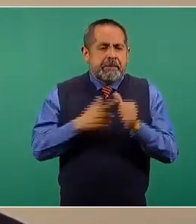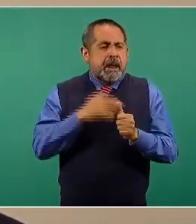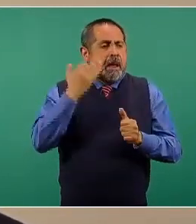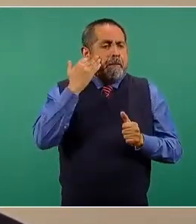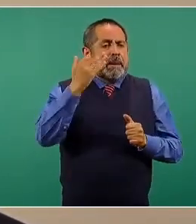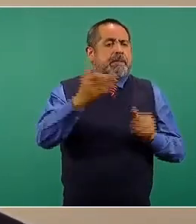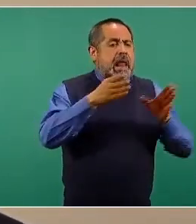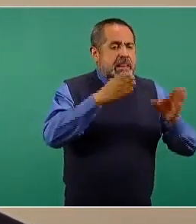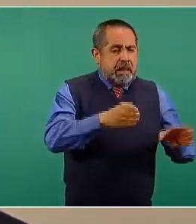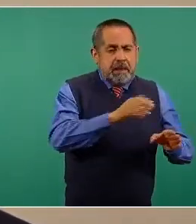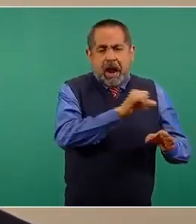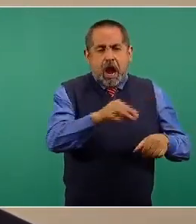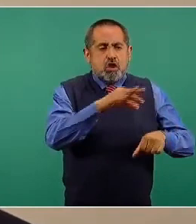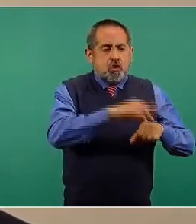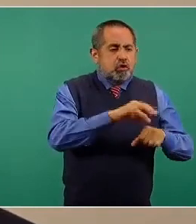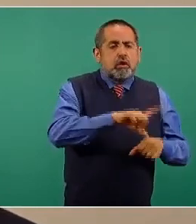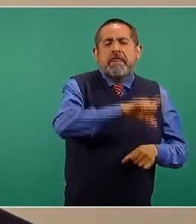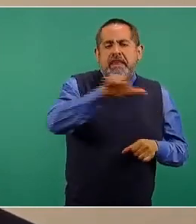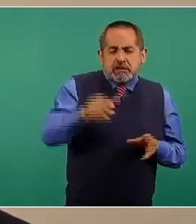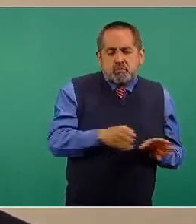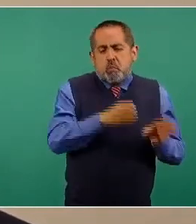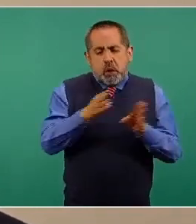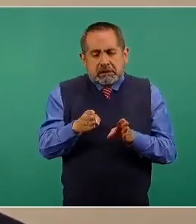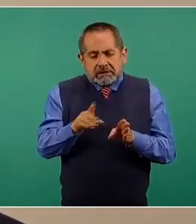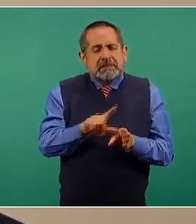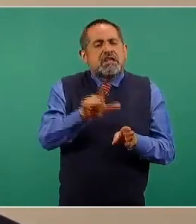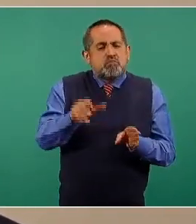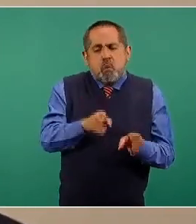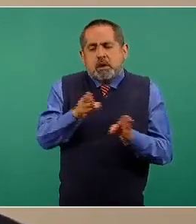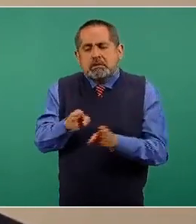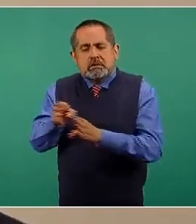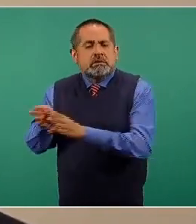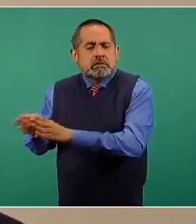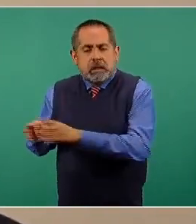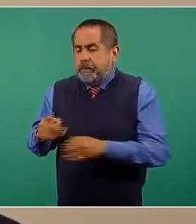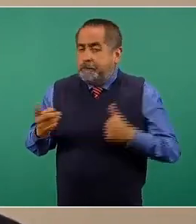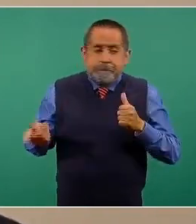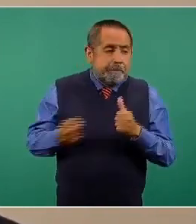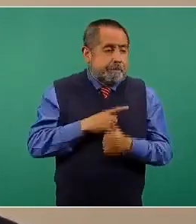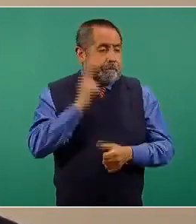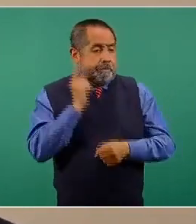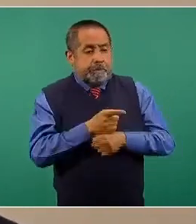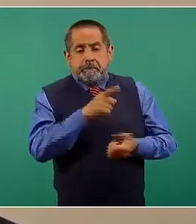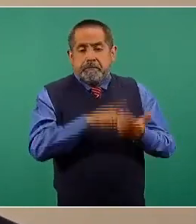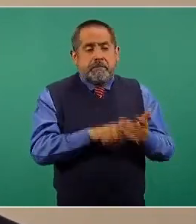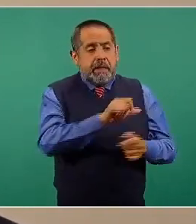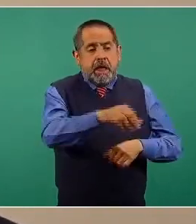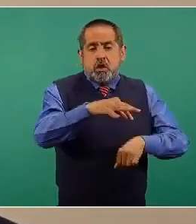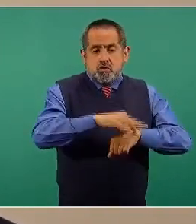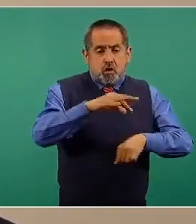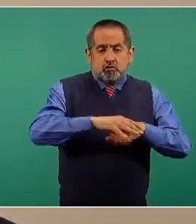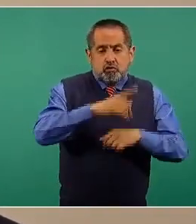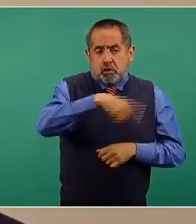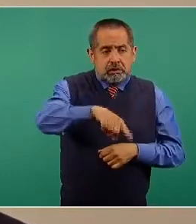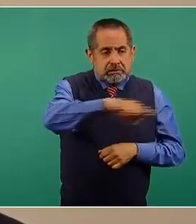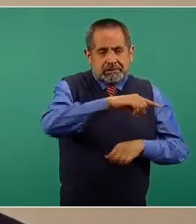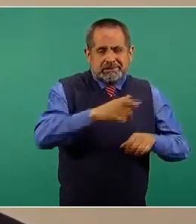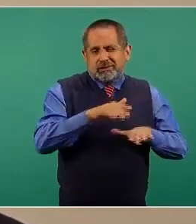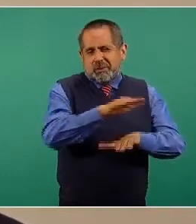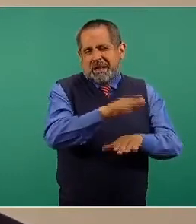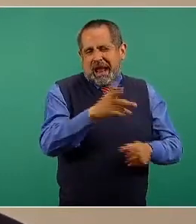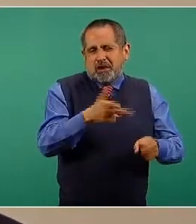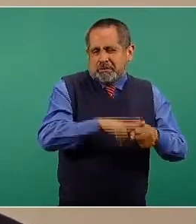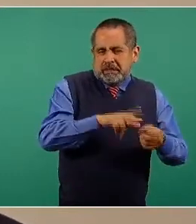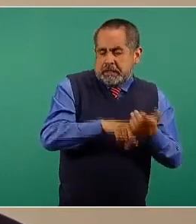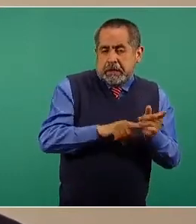de cada una de los momentos de la estrategia nacional de vacunación.